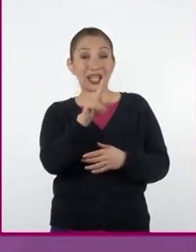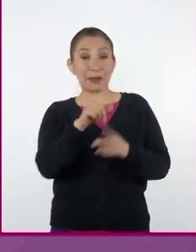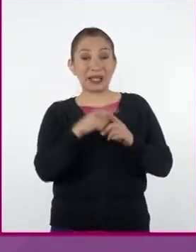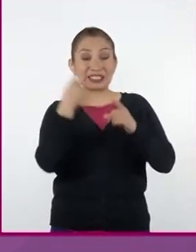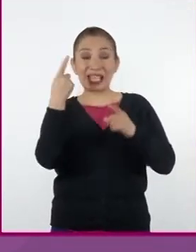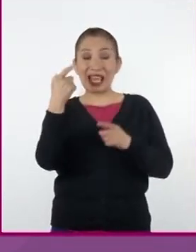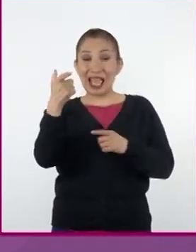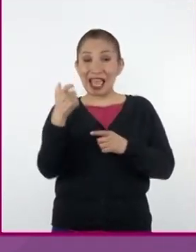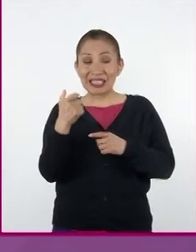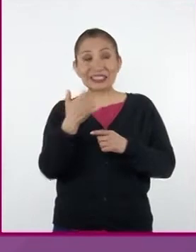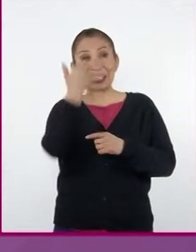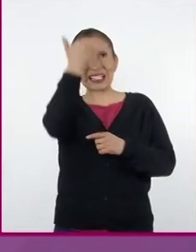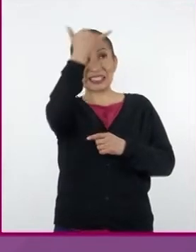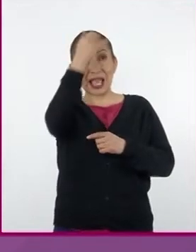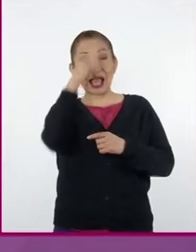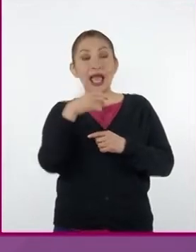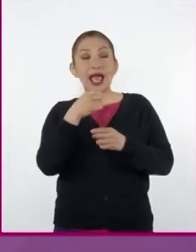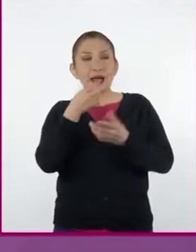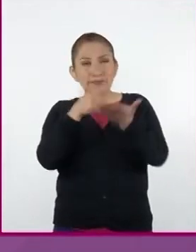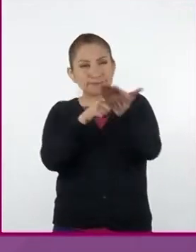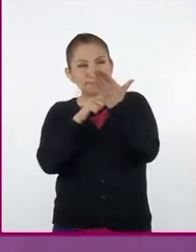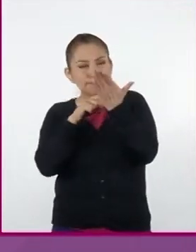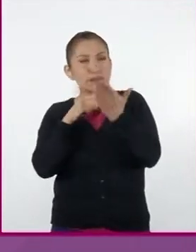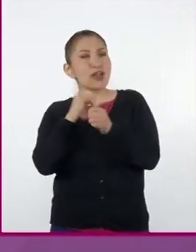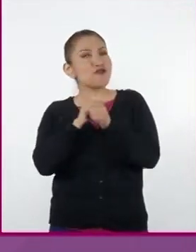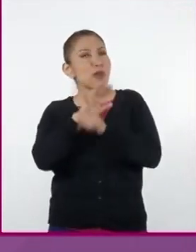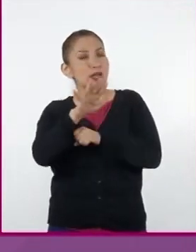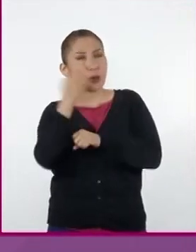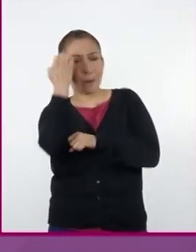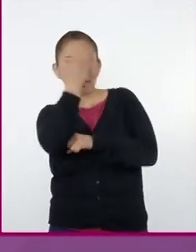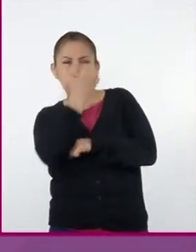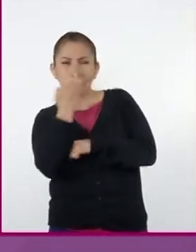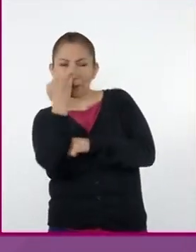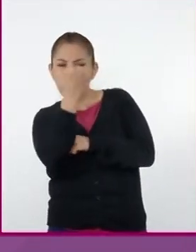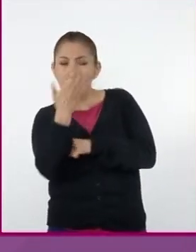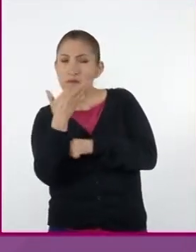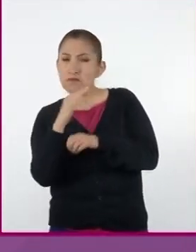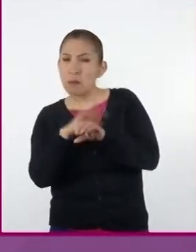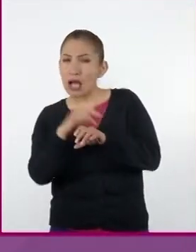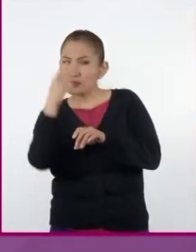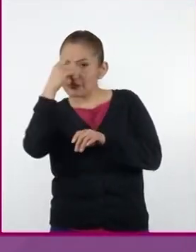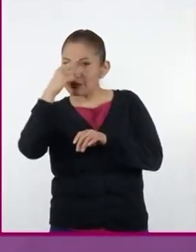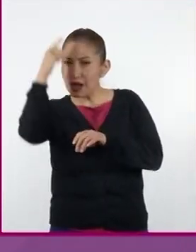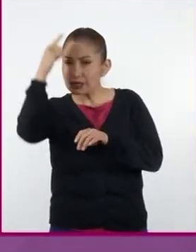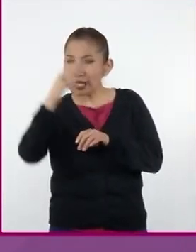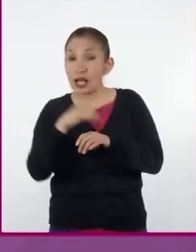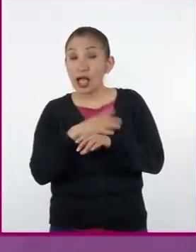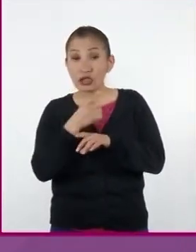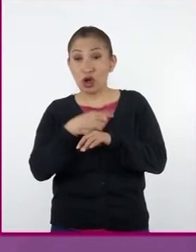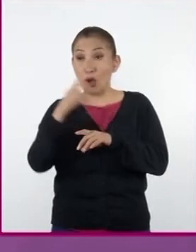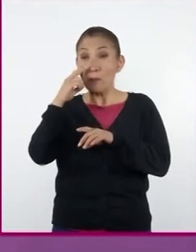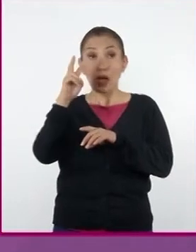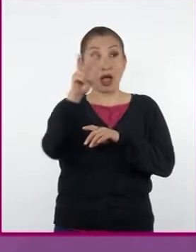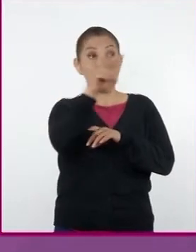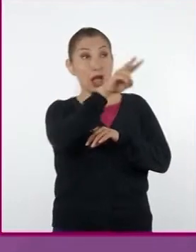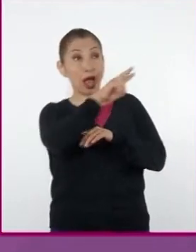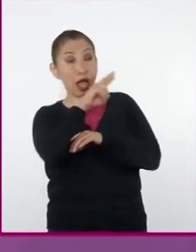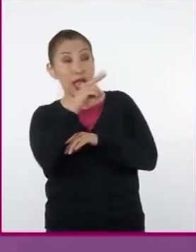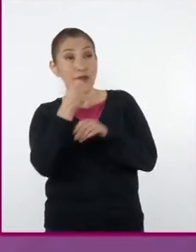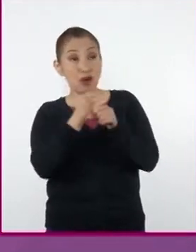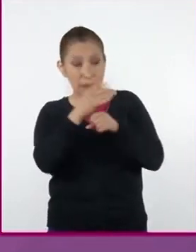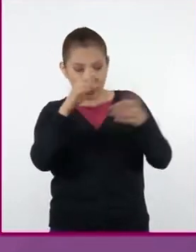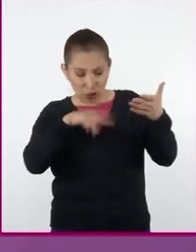X y Y, proporciona información que podemos interpretar de forma más fácil que solo observando los diferentes